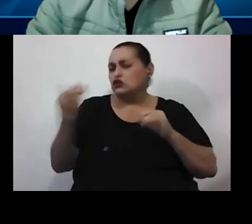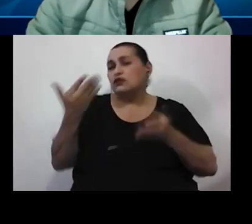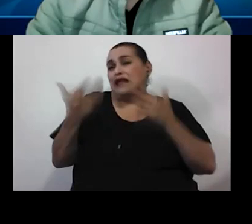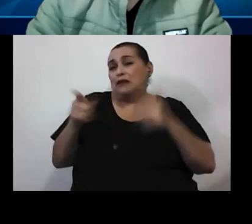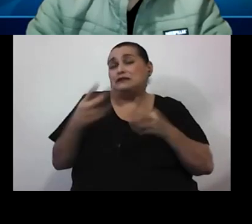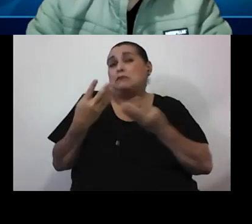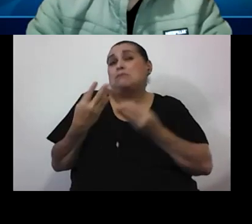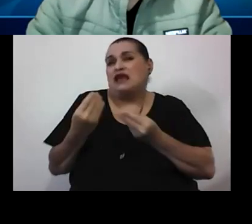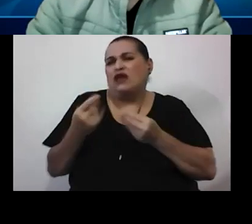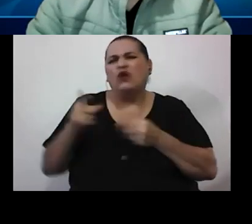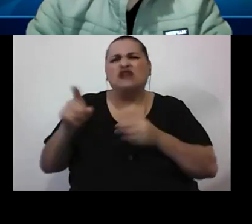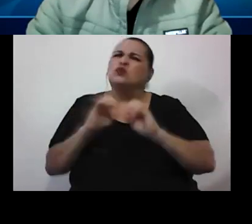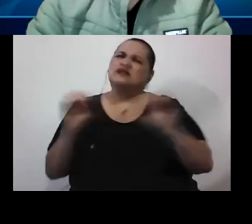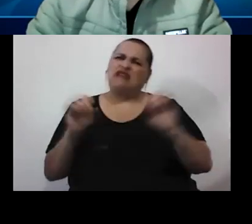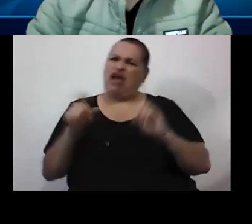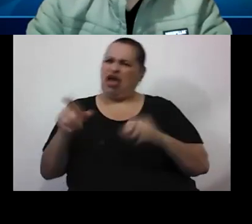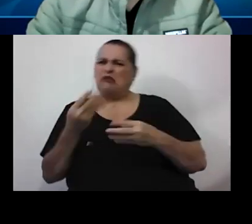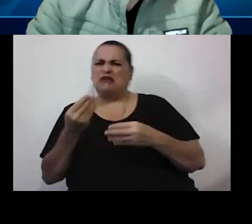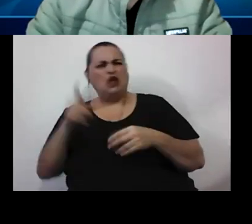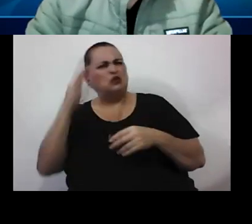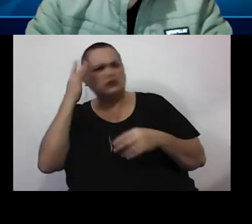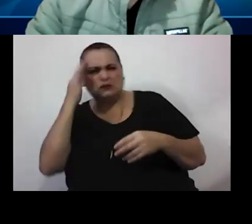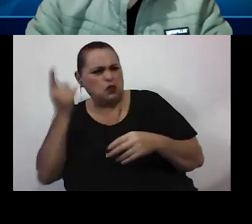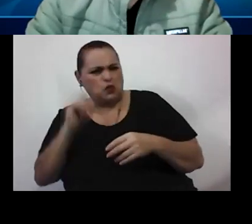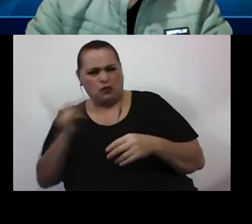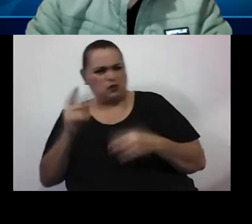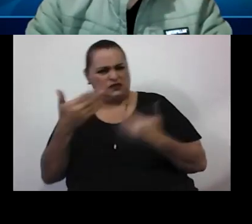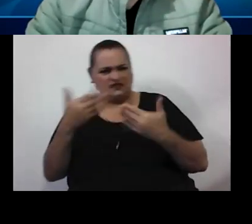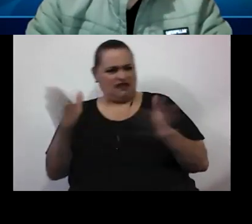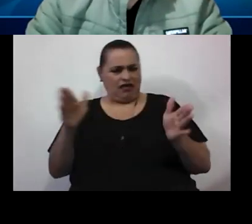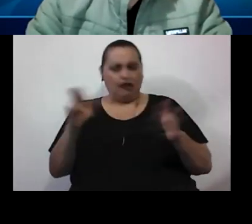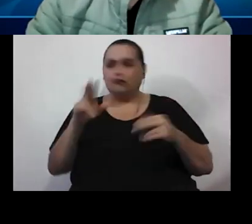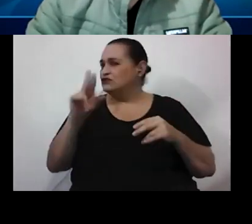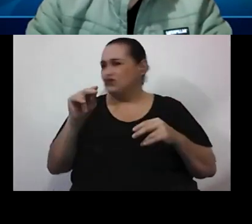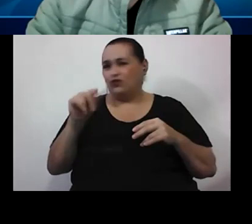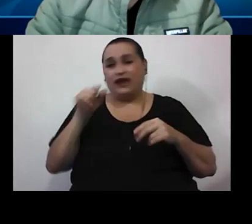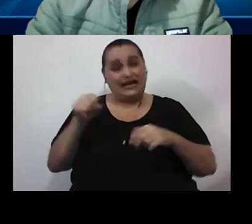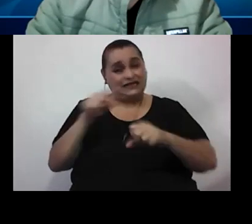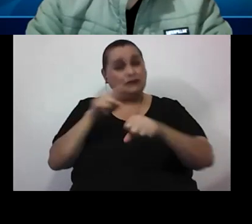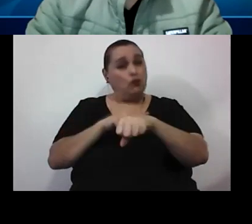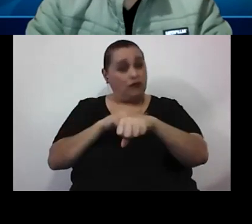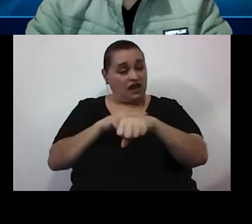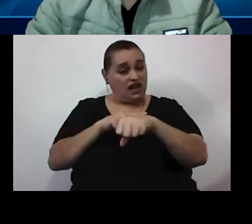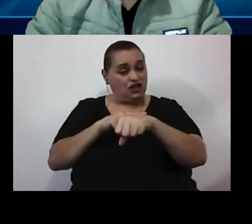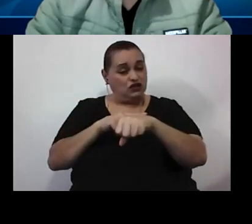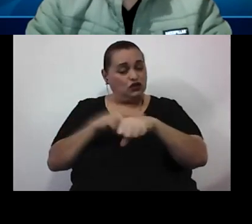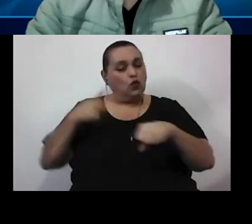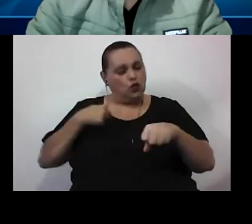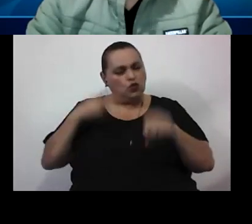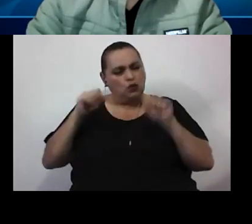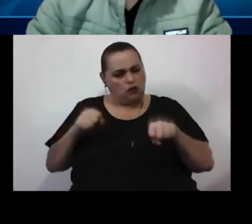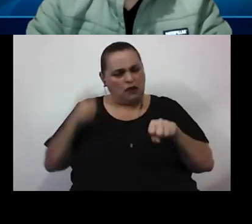no es nada, no se preocupe, eso no es nada. En ese momento uno podría pensar, bueno, no